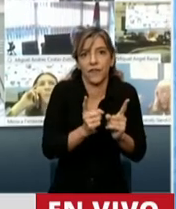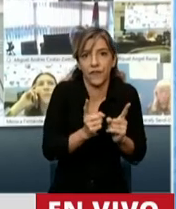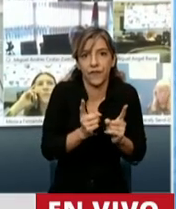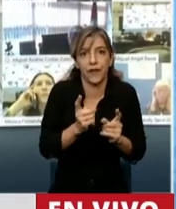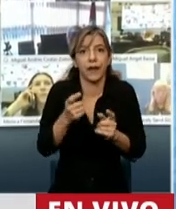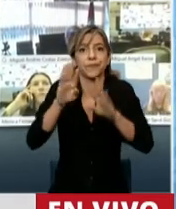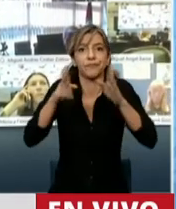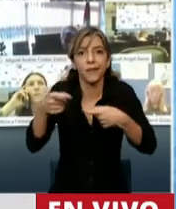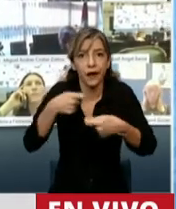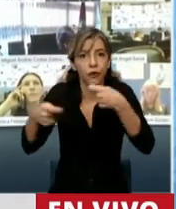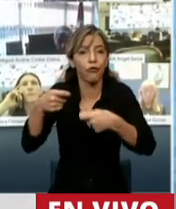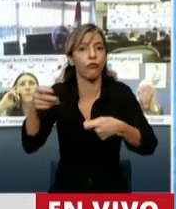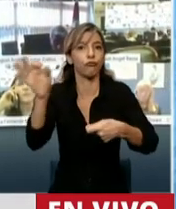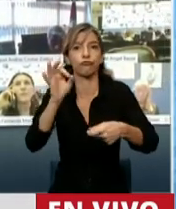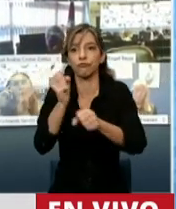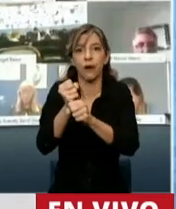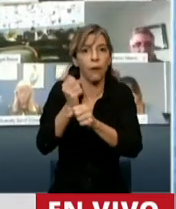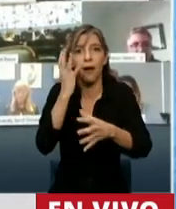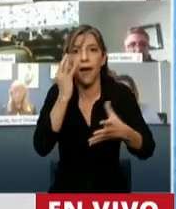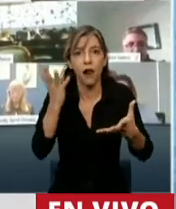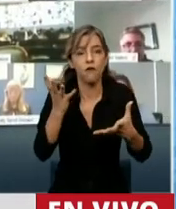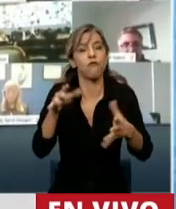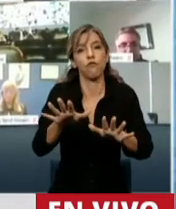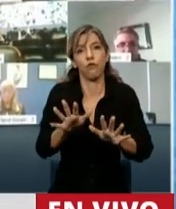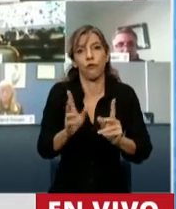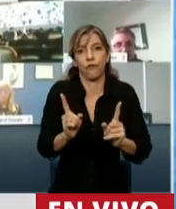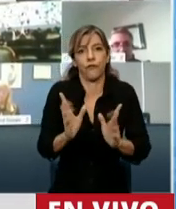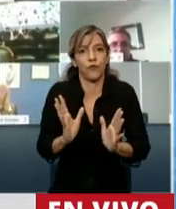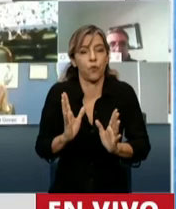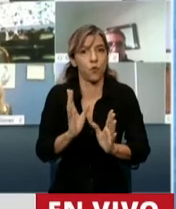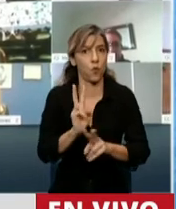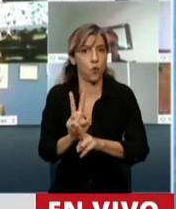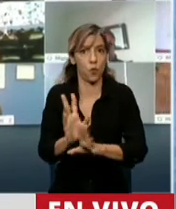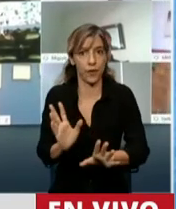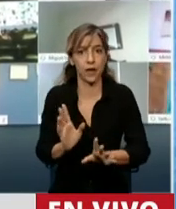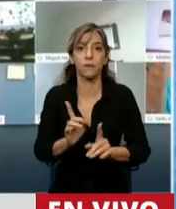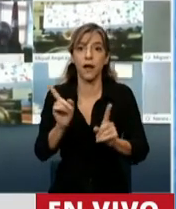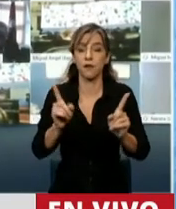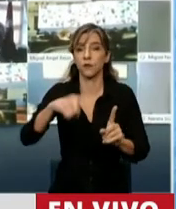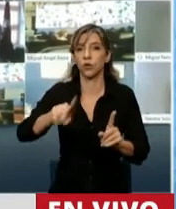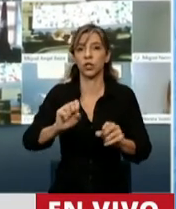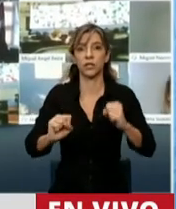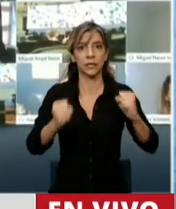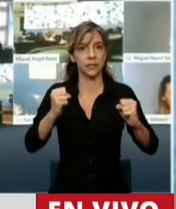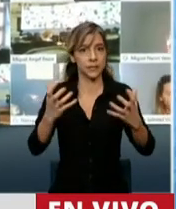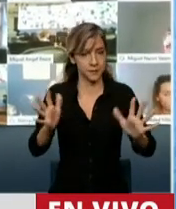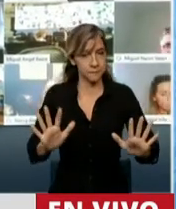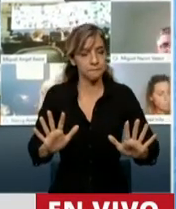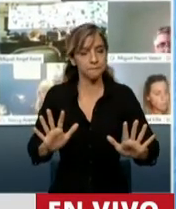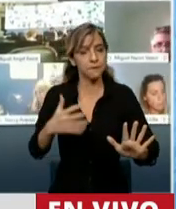formal y no estar en el estado de desesperación que hoy están muchos argentinos. En este desafío de cuidar